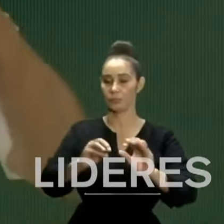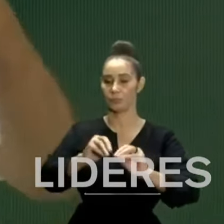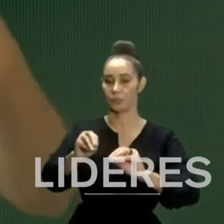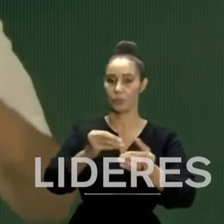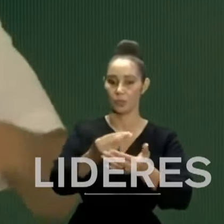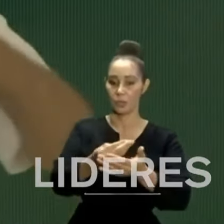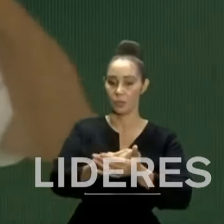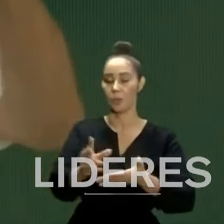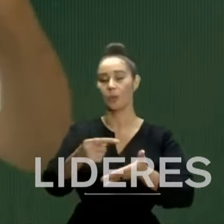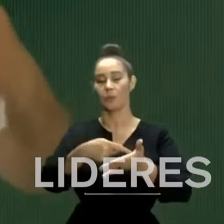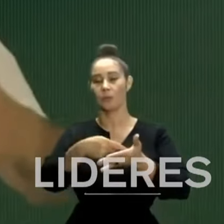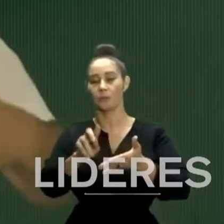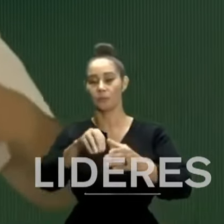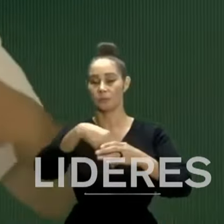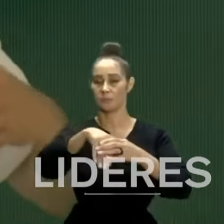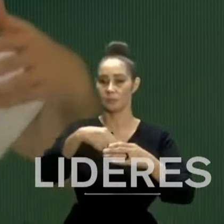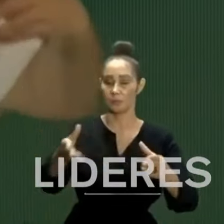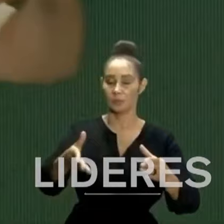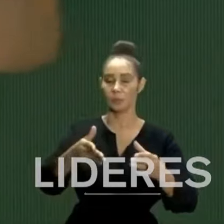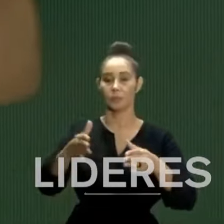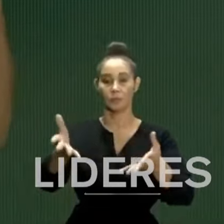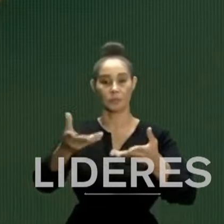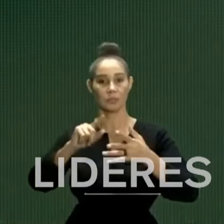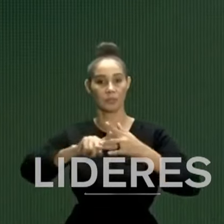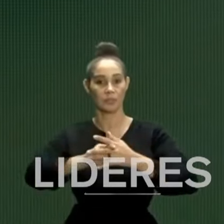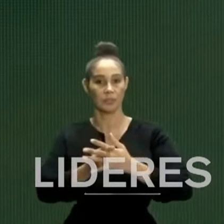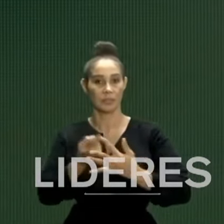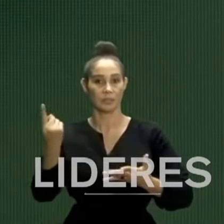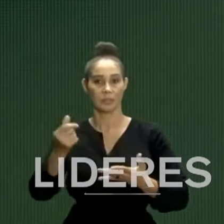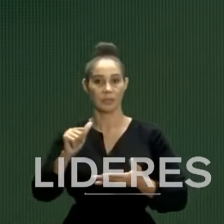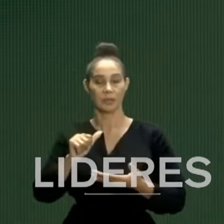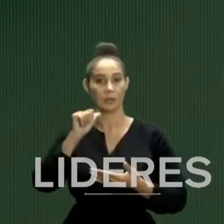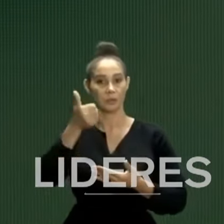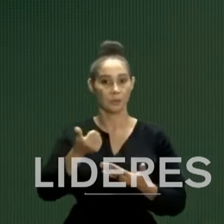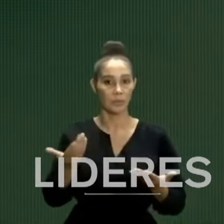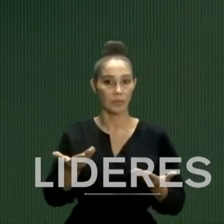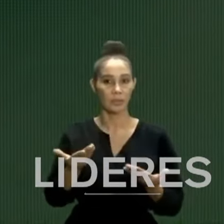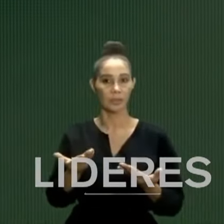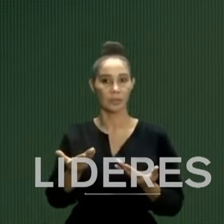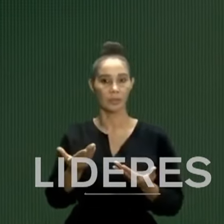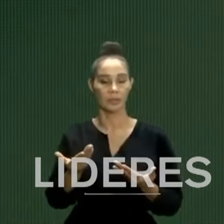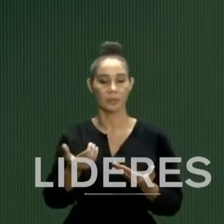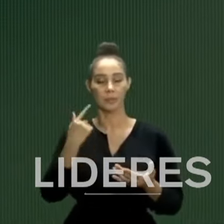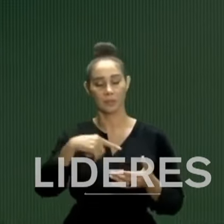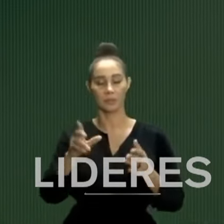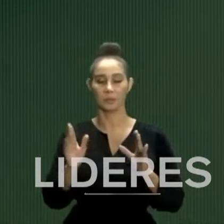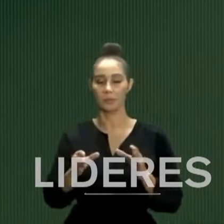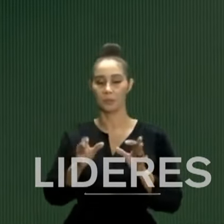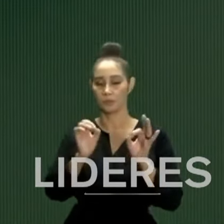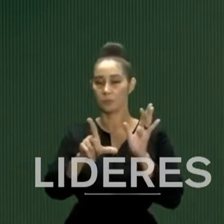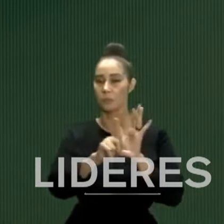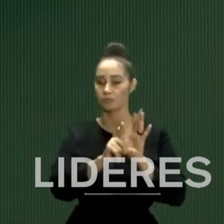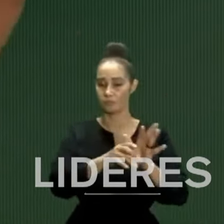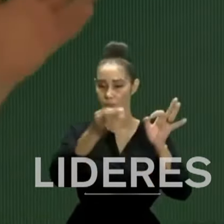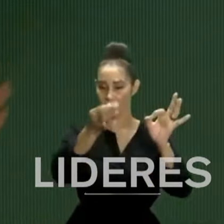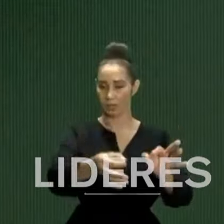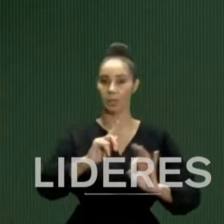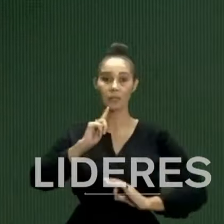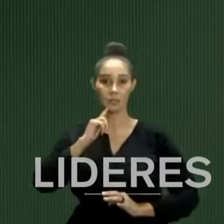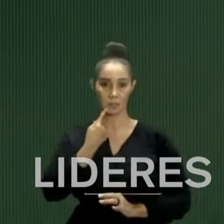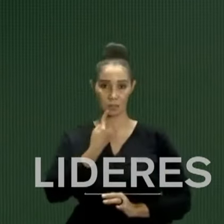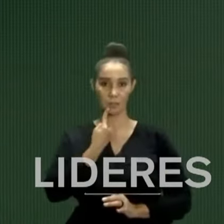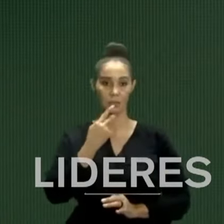y contrataciones, licitaciones. Uno quisiera empezar a hacerlo al otro día, pero eso se ha hecho de la manera adecuada y por